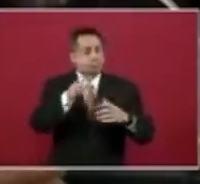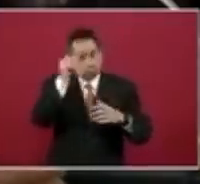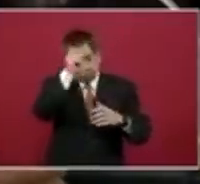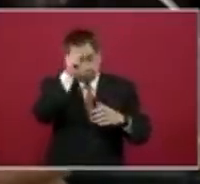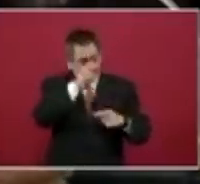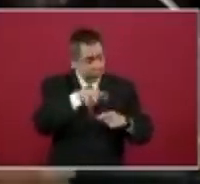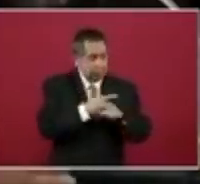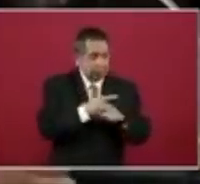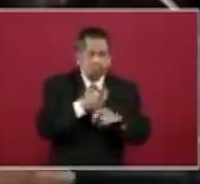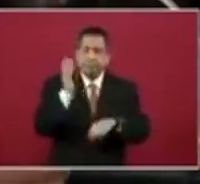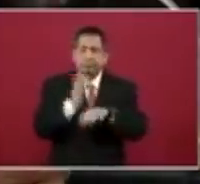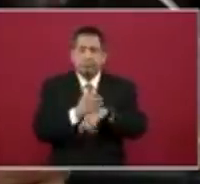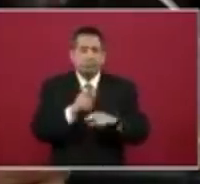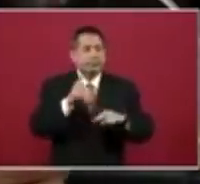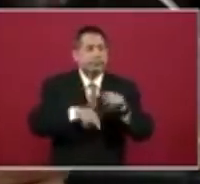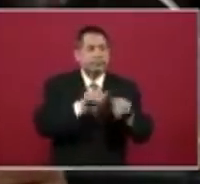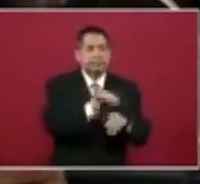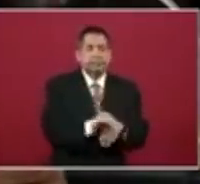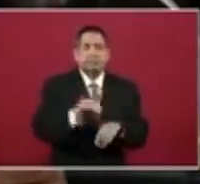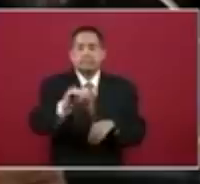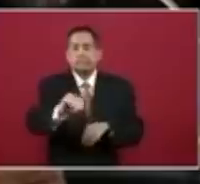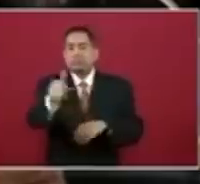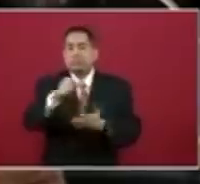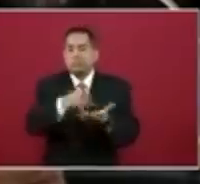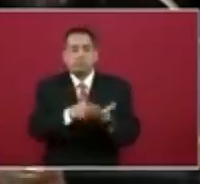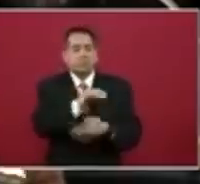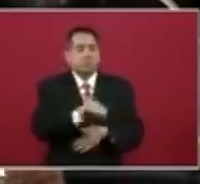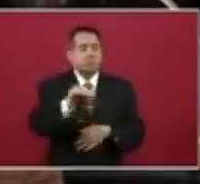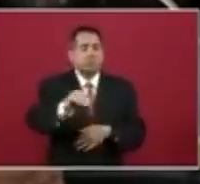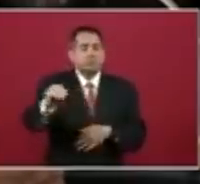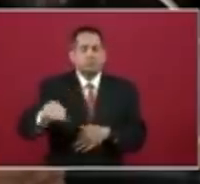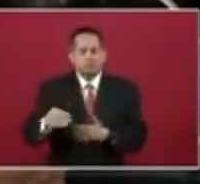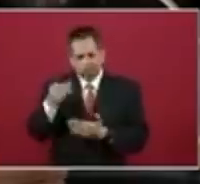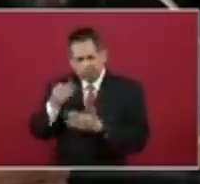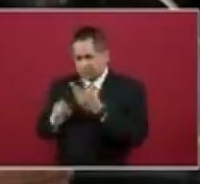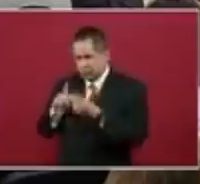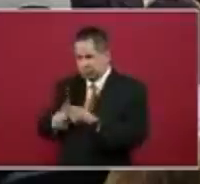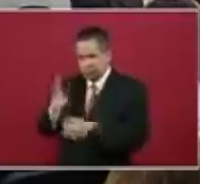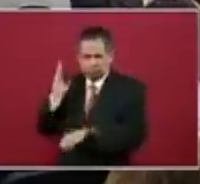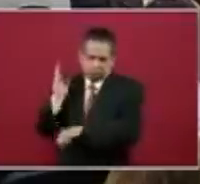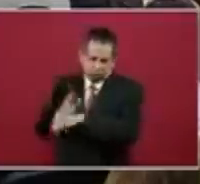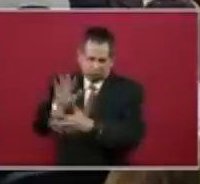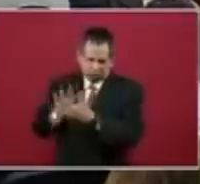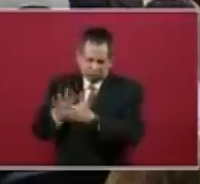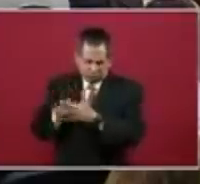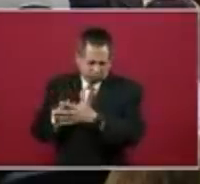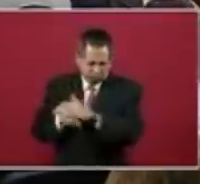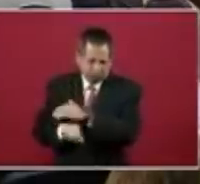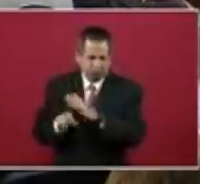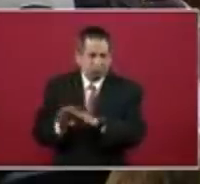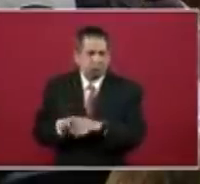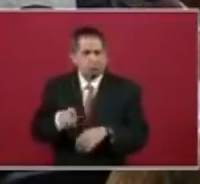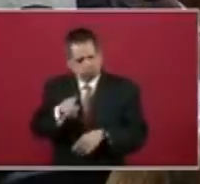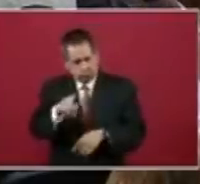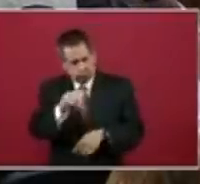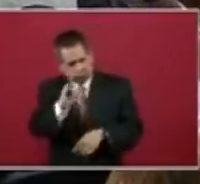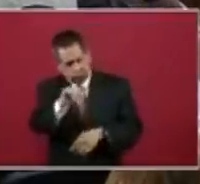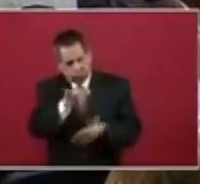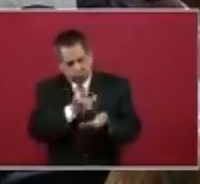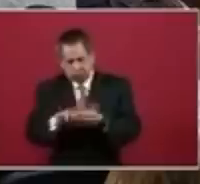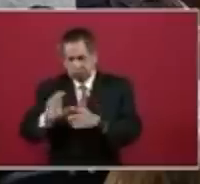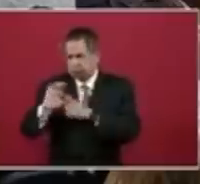a los padres sacerdotes pederastas y no hay un castigo penal. ¿Usted estaría a favor de esta comisión de la